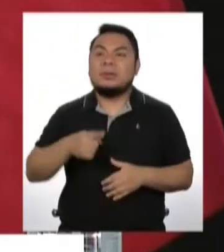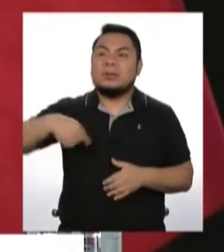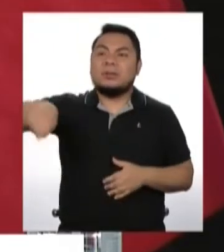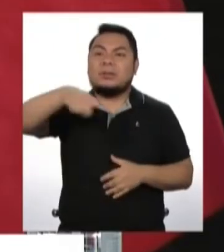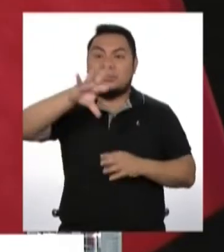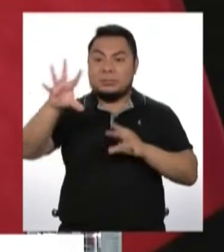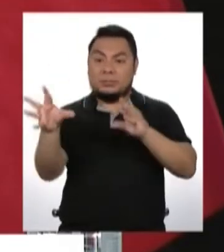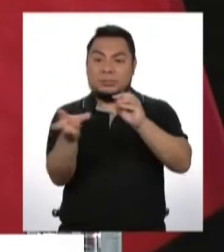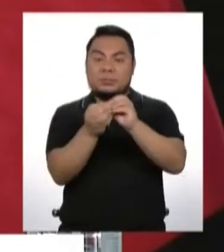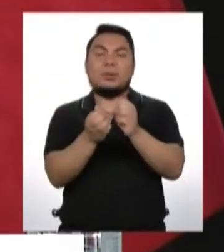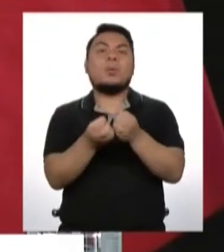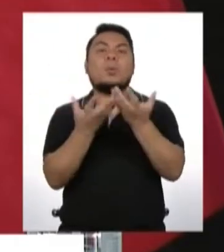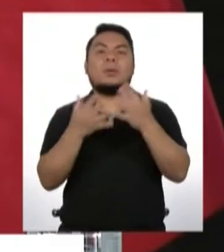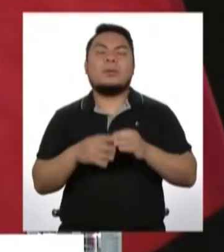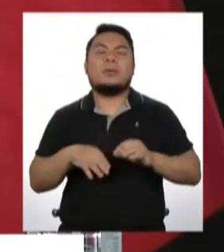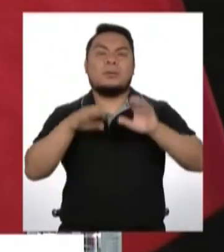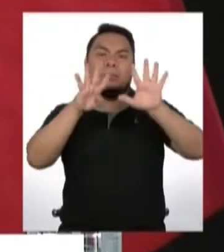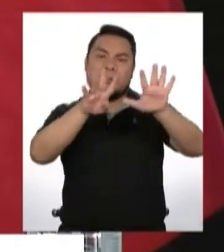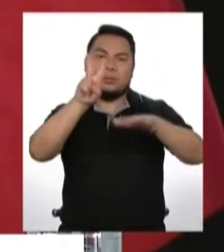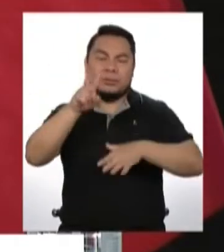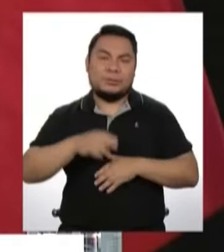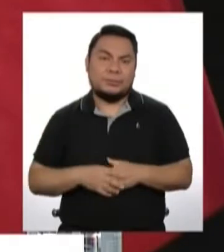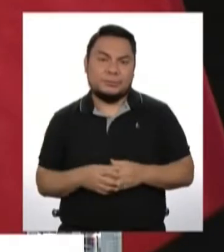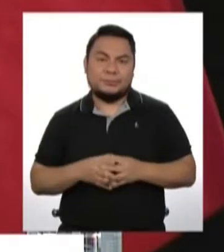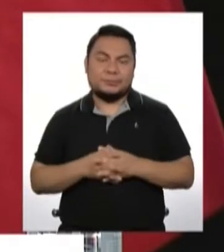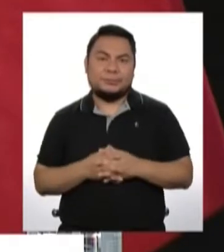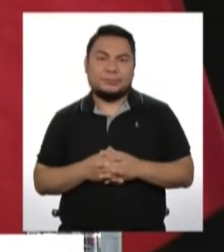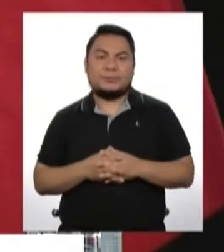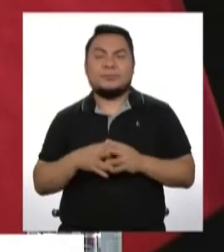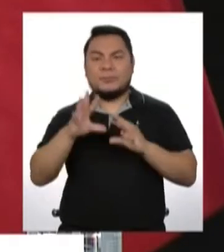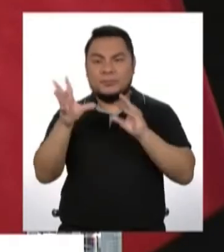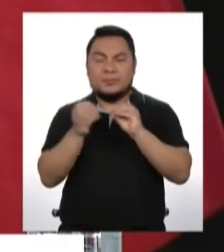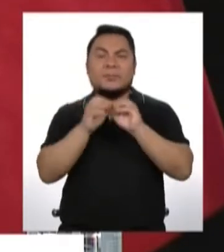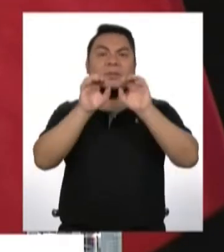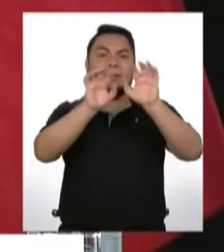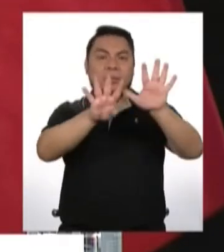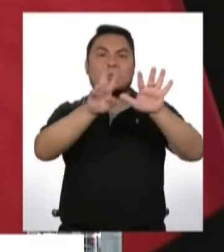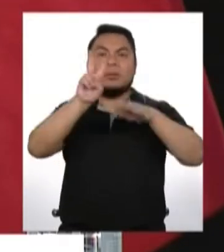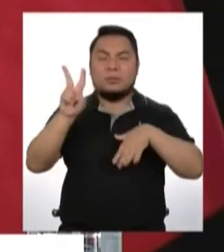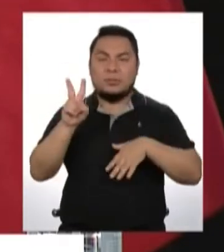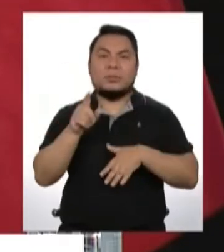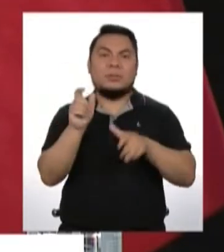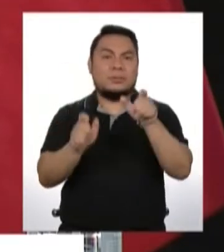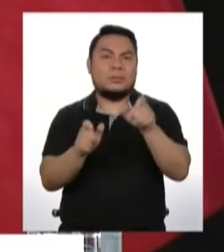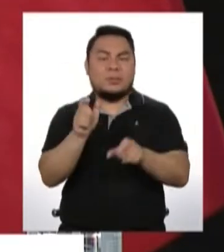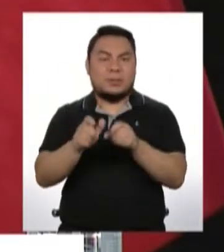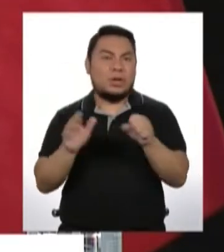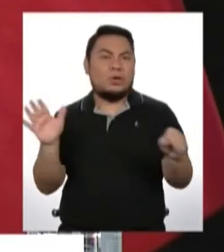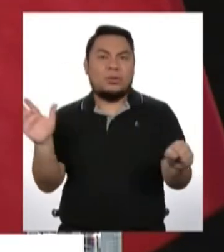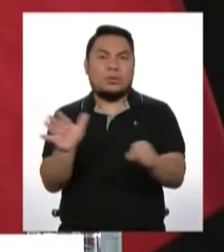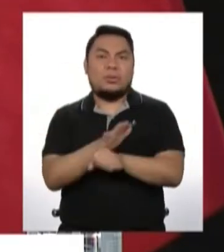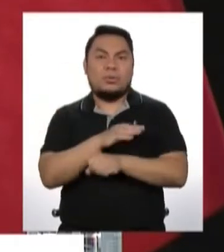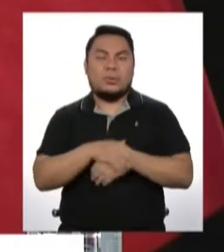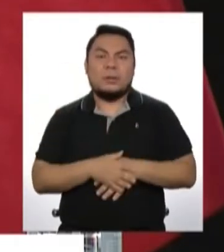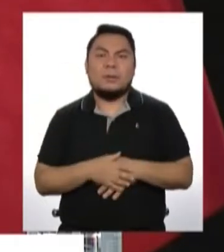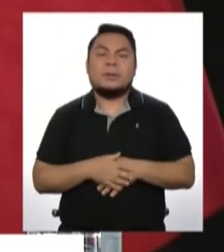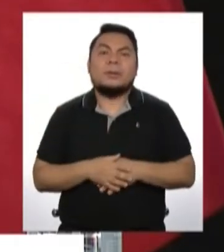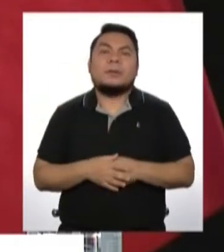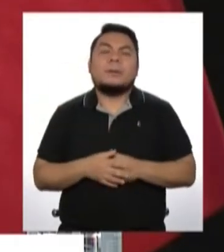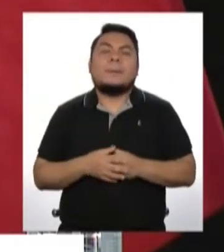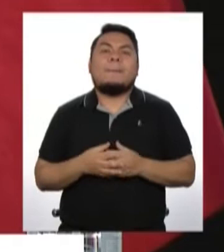fallecido, son 92. 92 casos del total que han sido positivos,